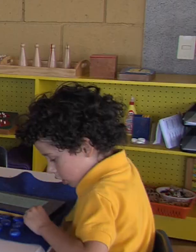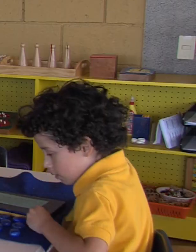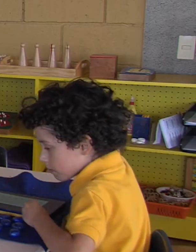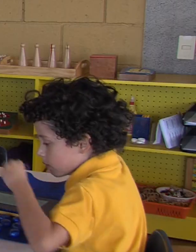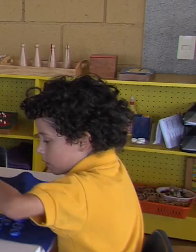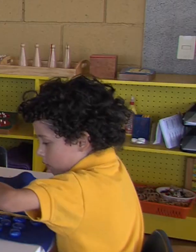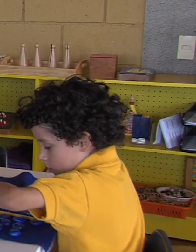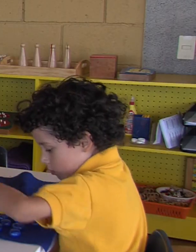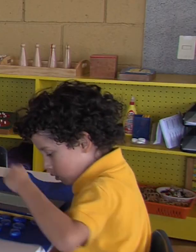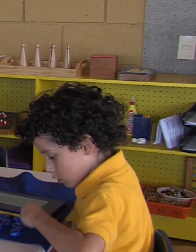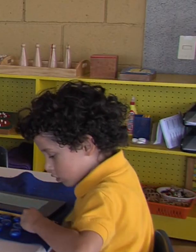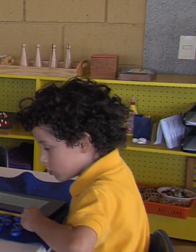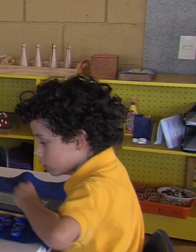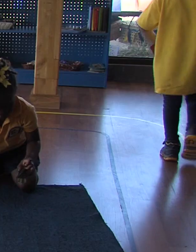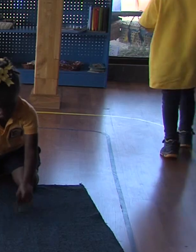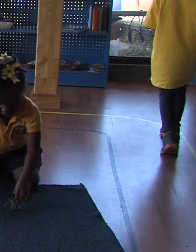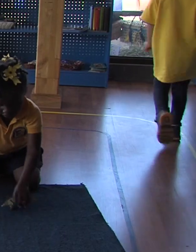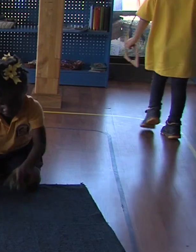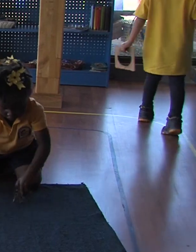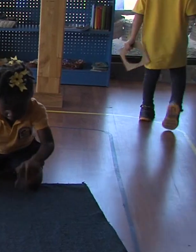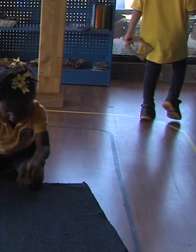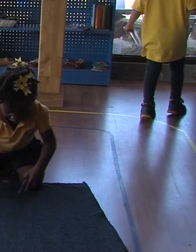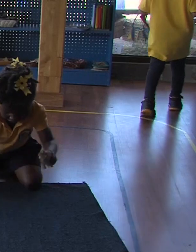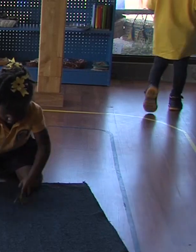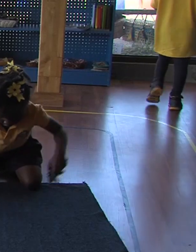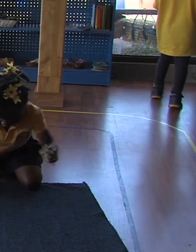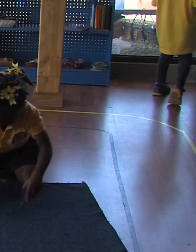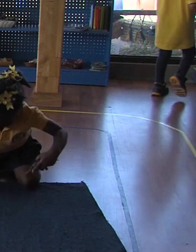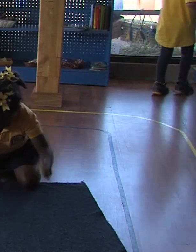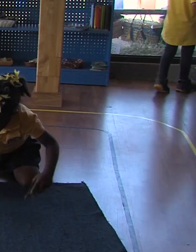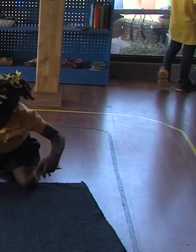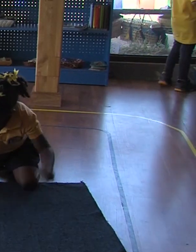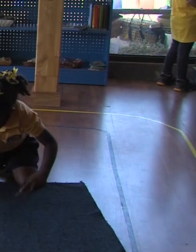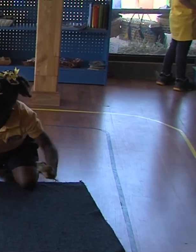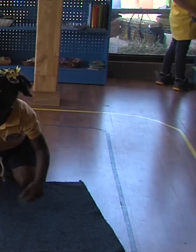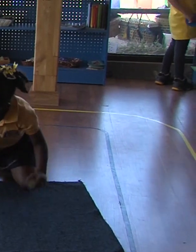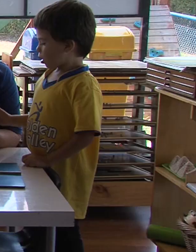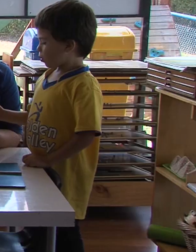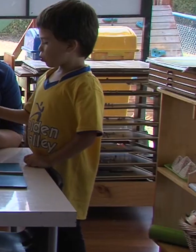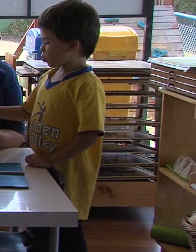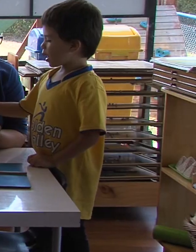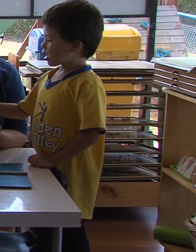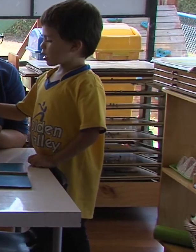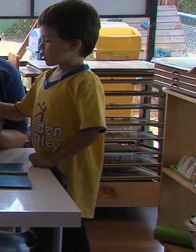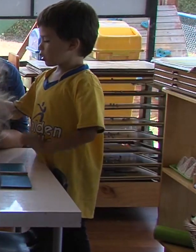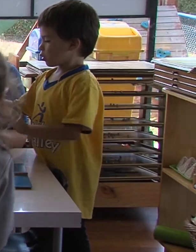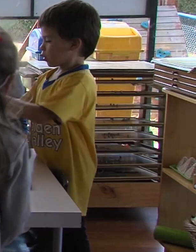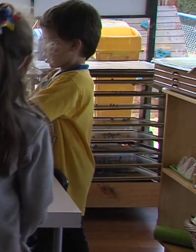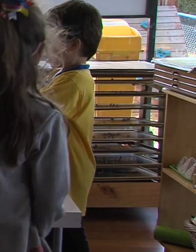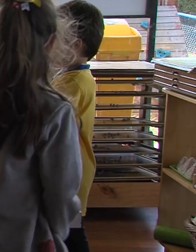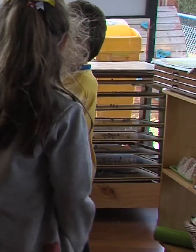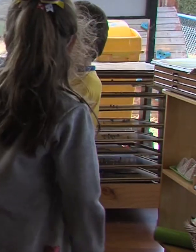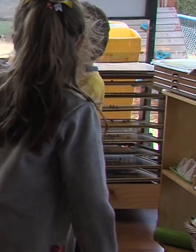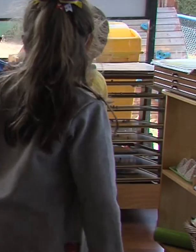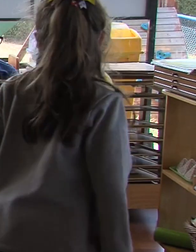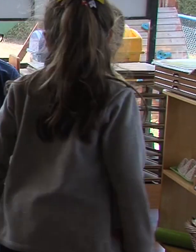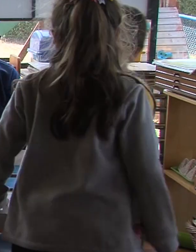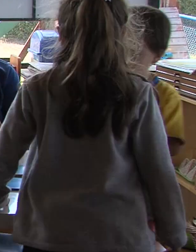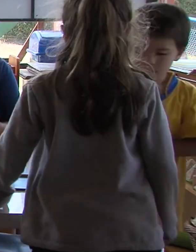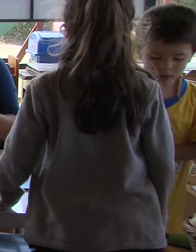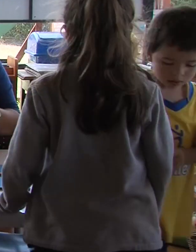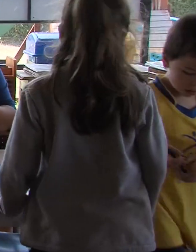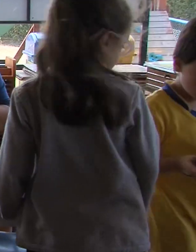población puedan atender, ¿verdad?, de una forma, una atención adecuada, oportuna y de calidad a todos los estudiantes, ¿verdad? Porque cuando hablamos de